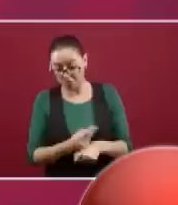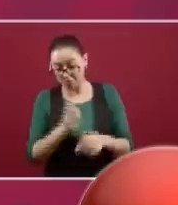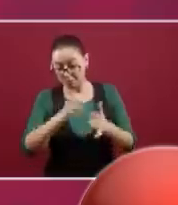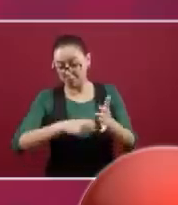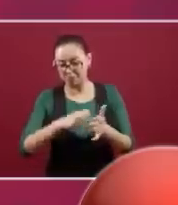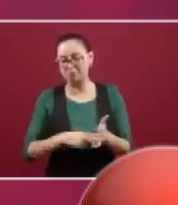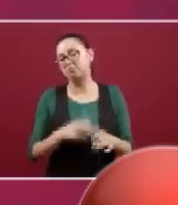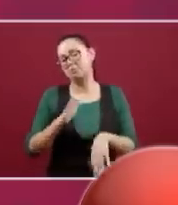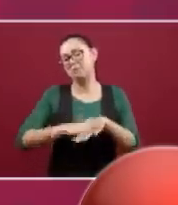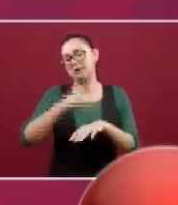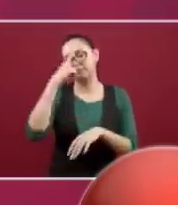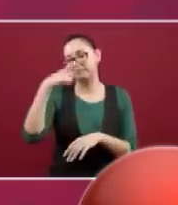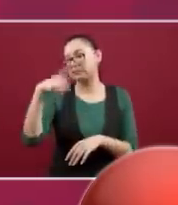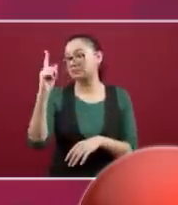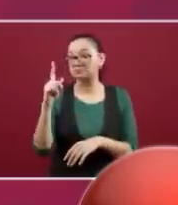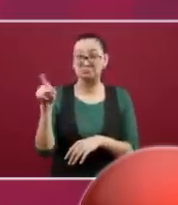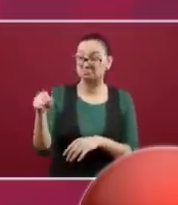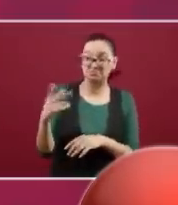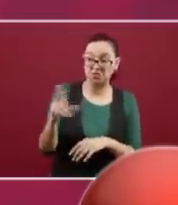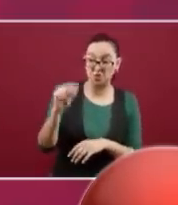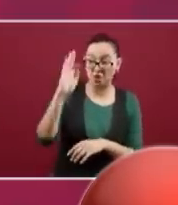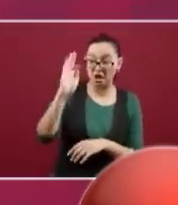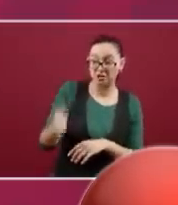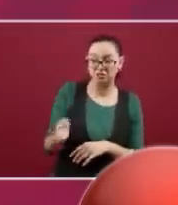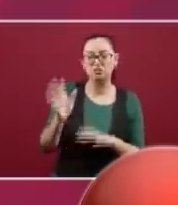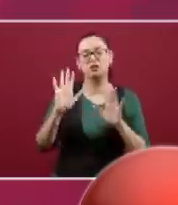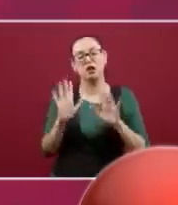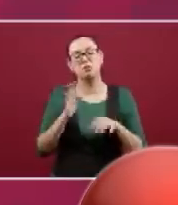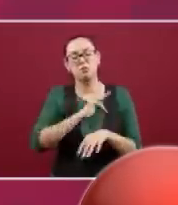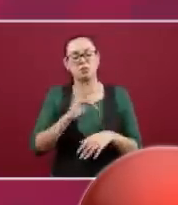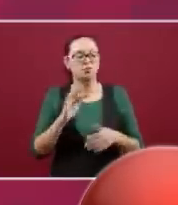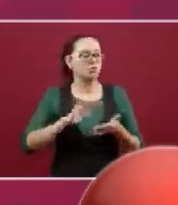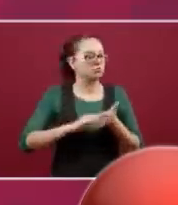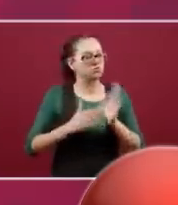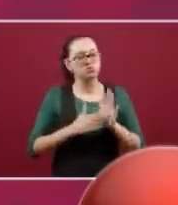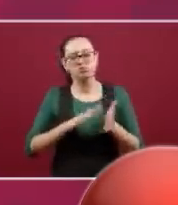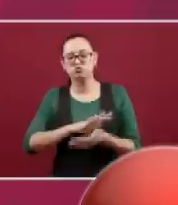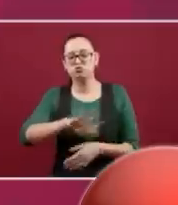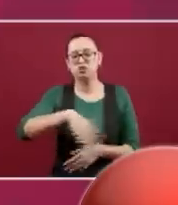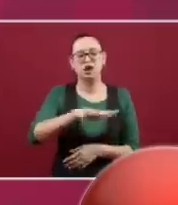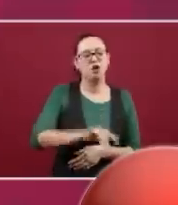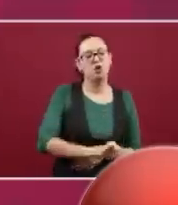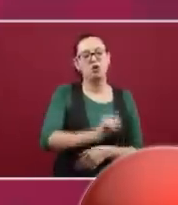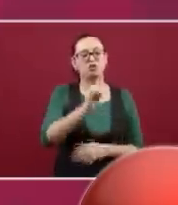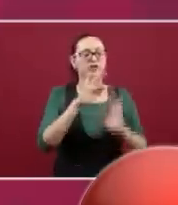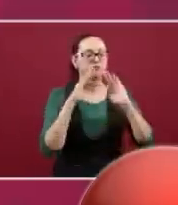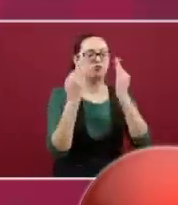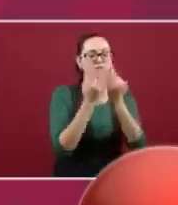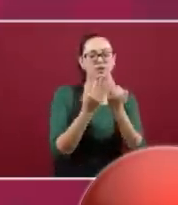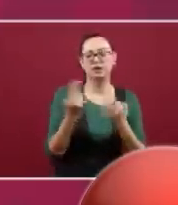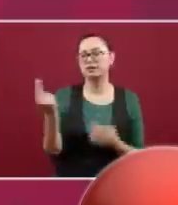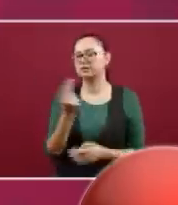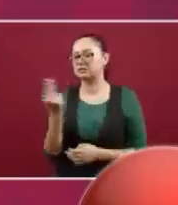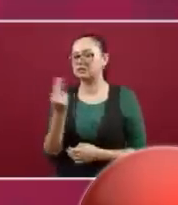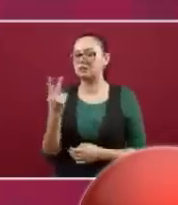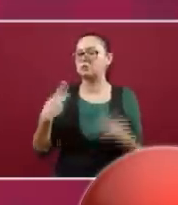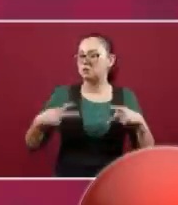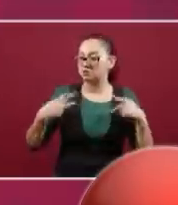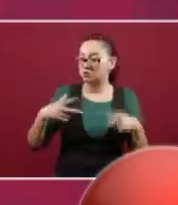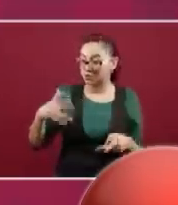mecanismo, siempre y cuando lo solicite la gente, que podamos medir. Podemos hacer una